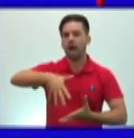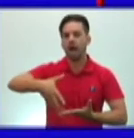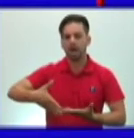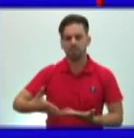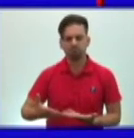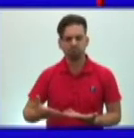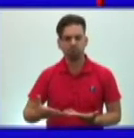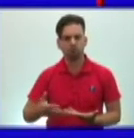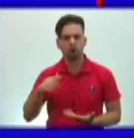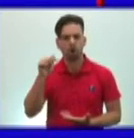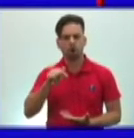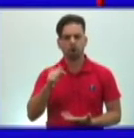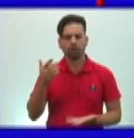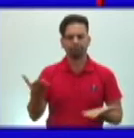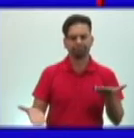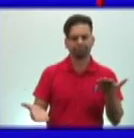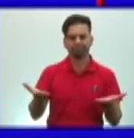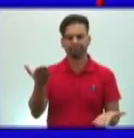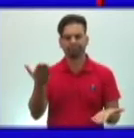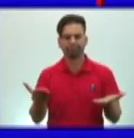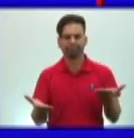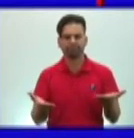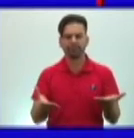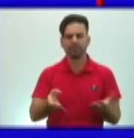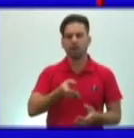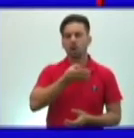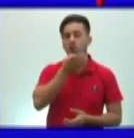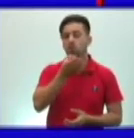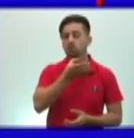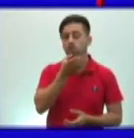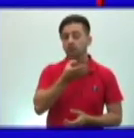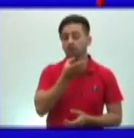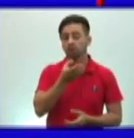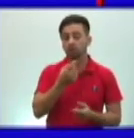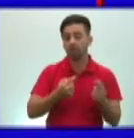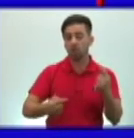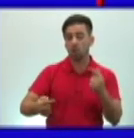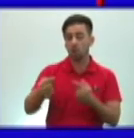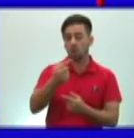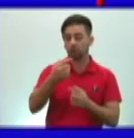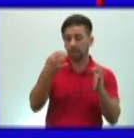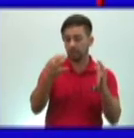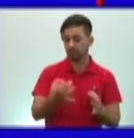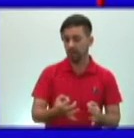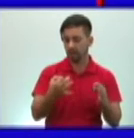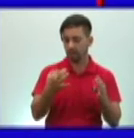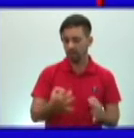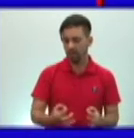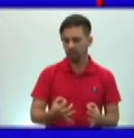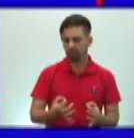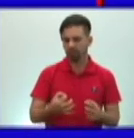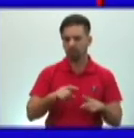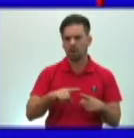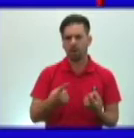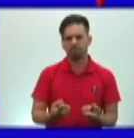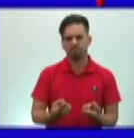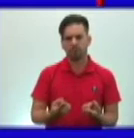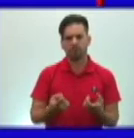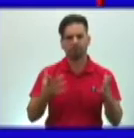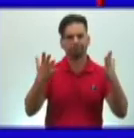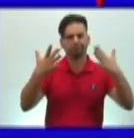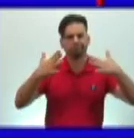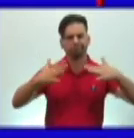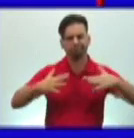entre concepciones que atentan contra su realidad. ¿Por qué? Porque asume un deterioro del medio